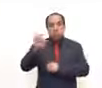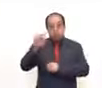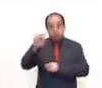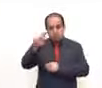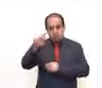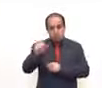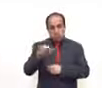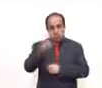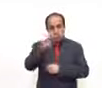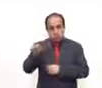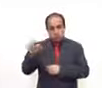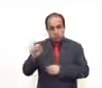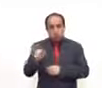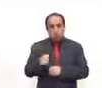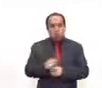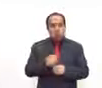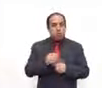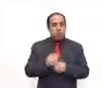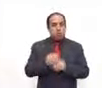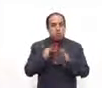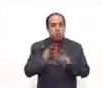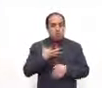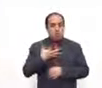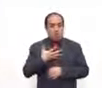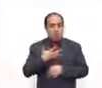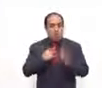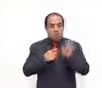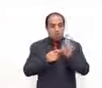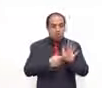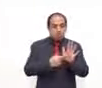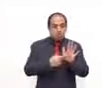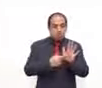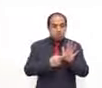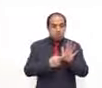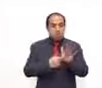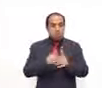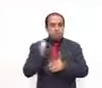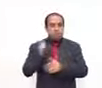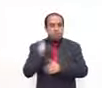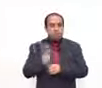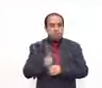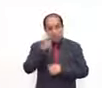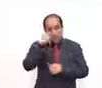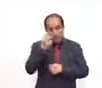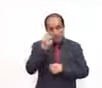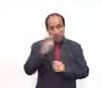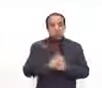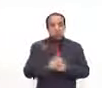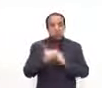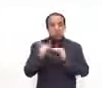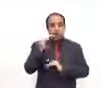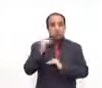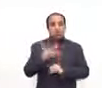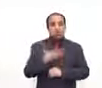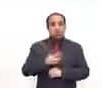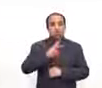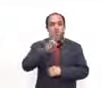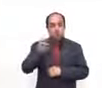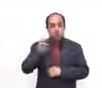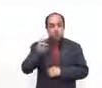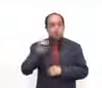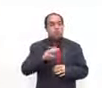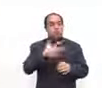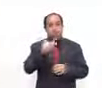tenemos señales esperanzadoras, bueno, y para este incremento pues se requirió 890 trabajadores de la salud que han sido contratados.